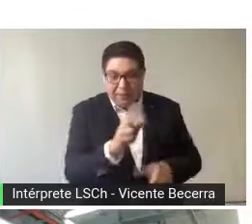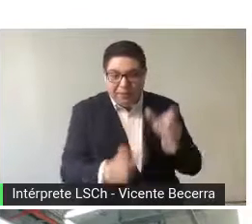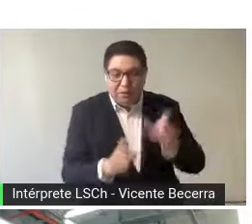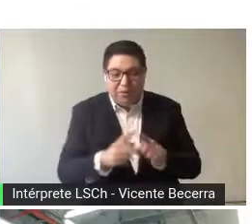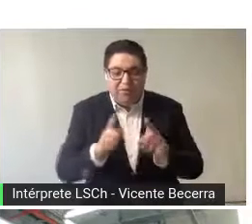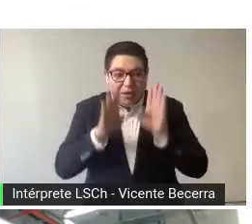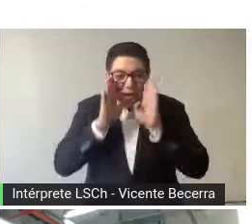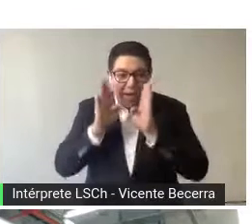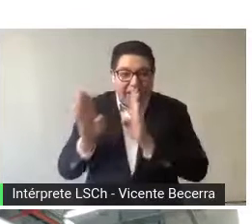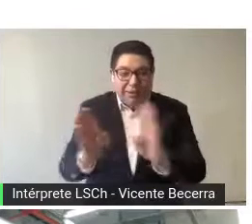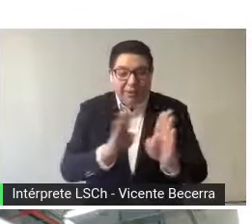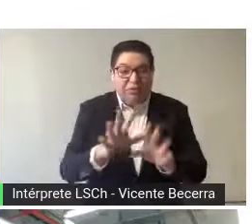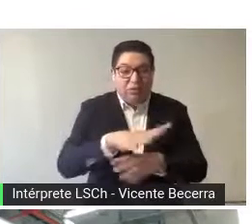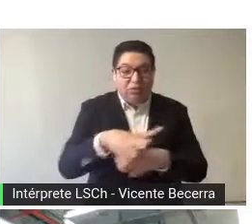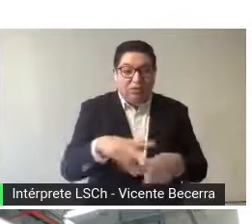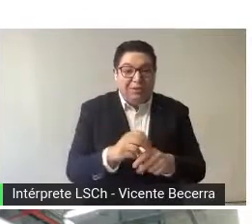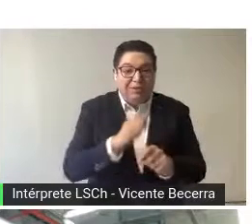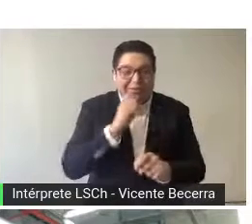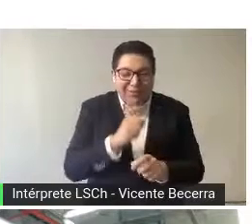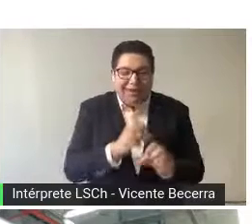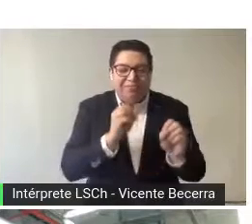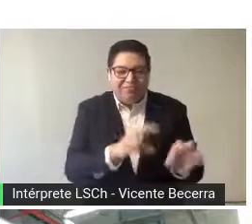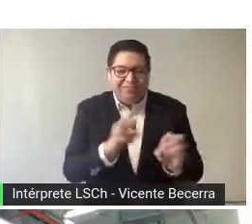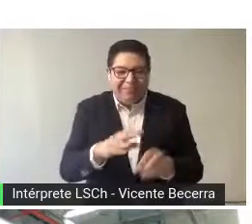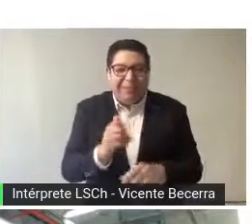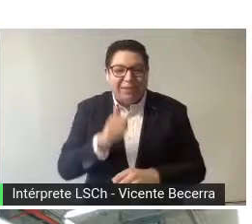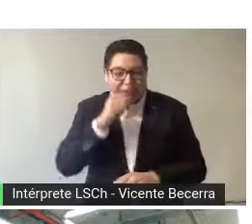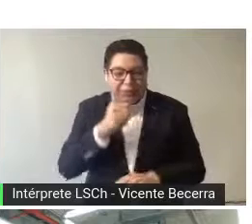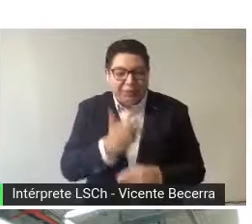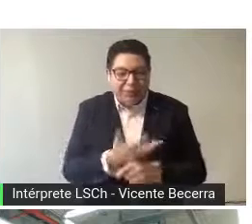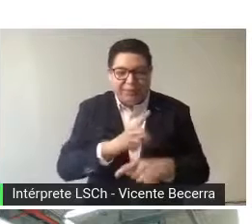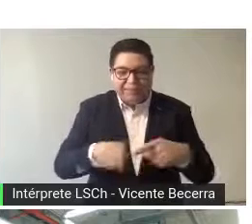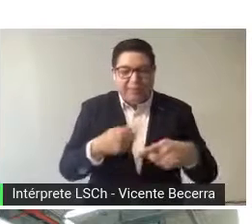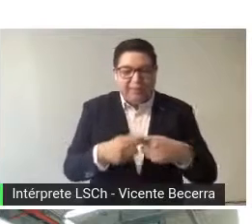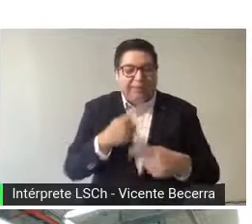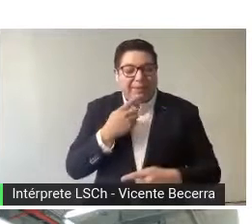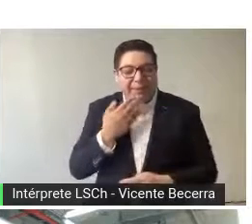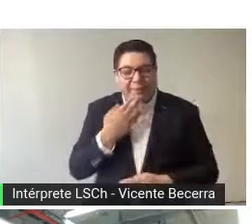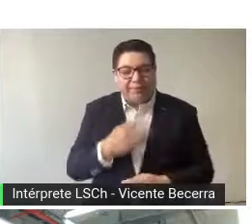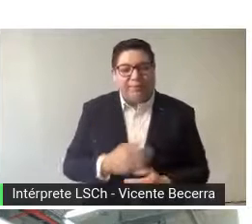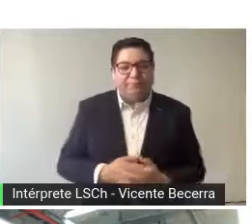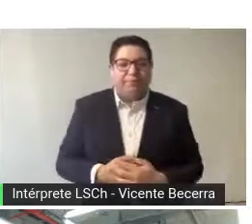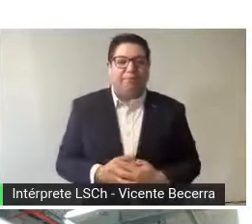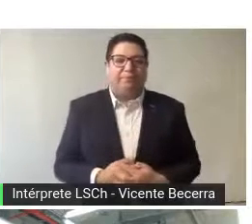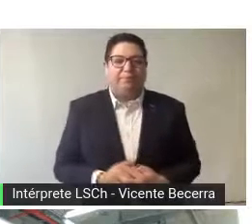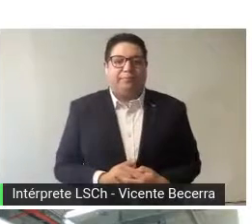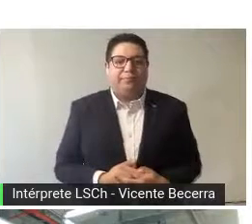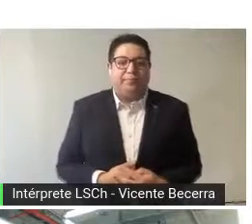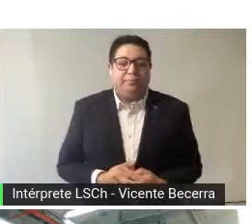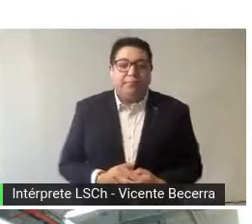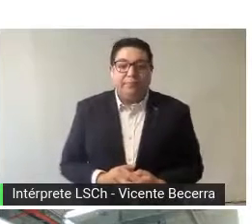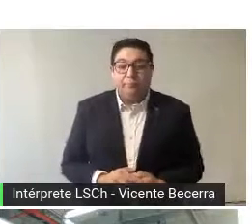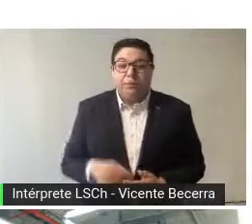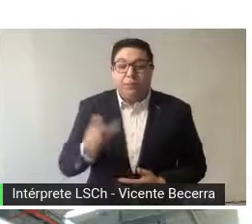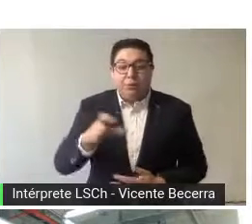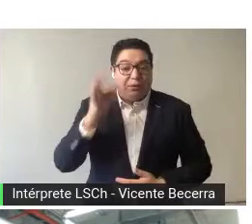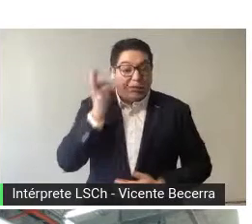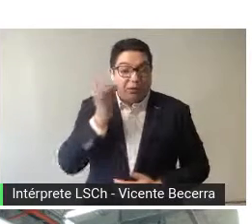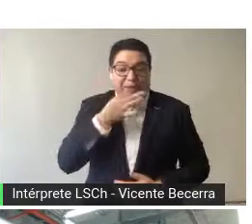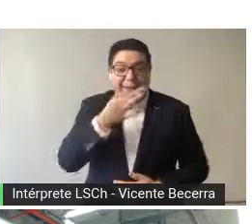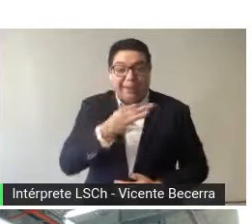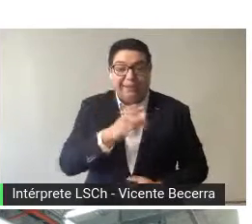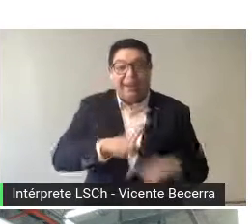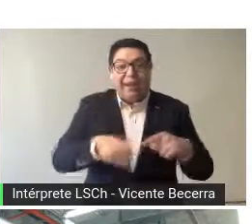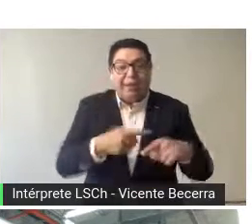escuchar, es una enseñanza diaria. Y yo agregaría a lo que acertadamente dice la doctora Daza, que